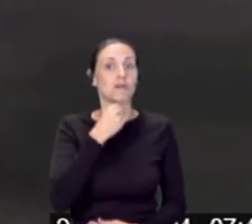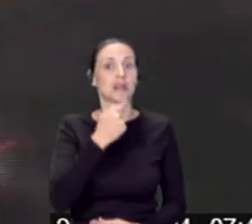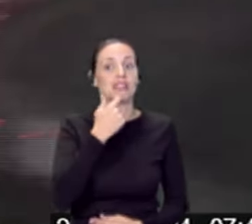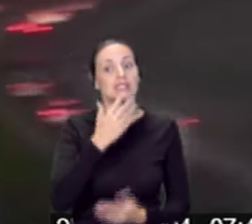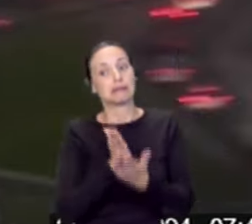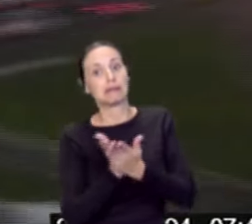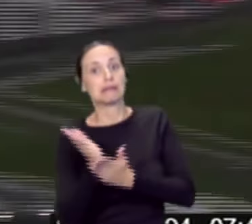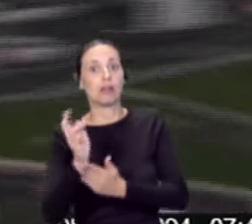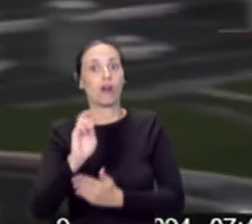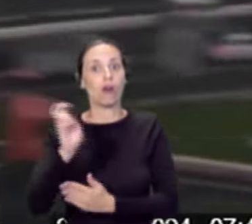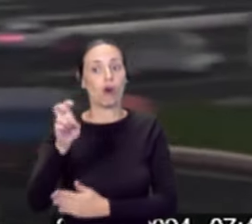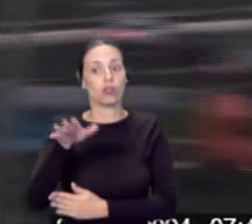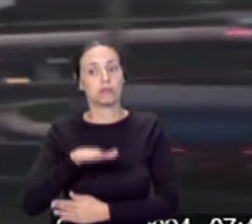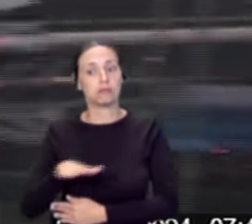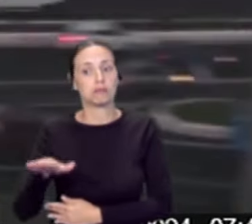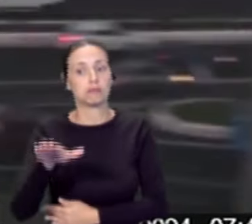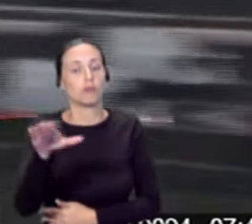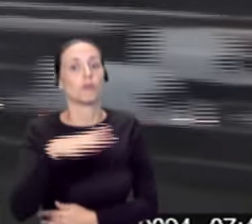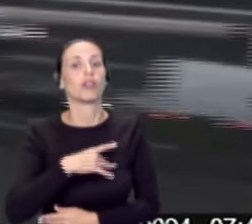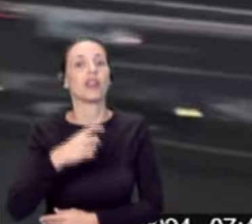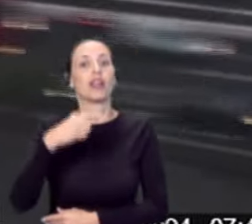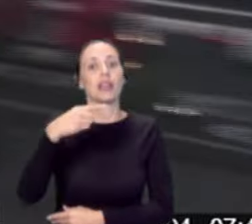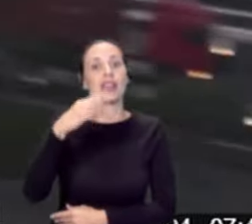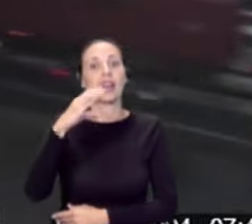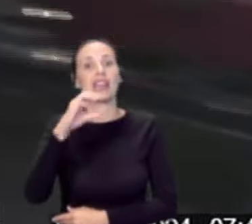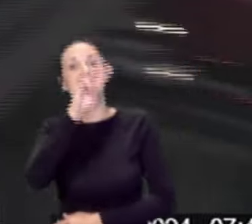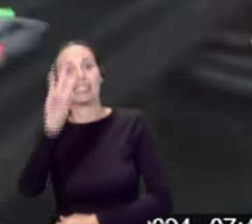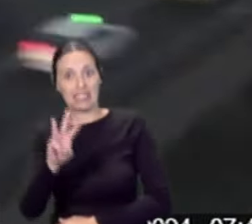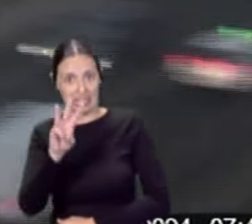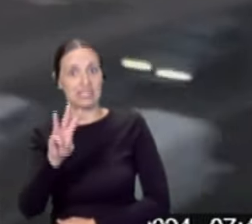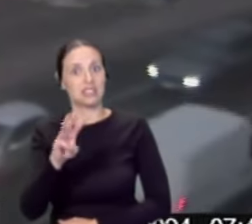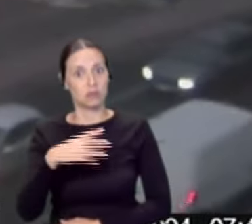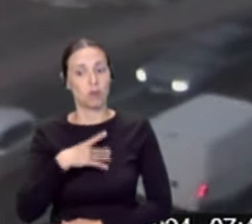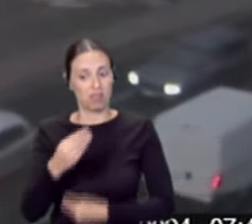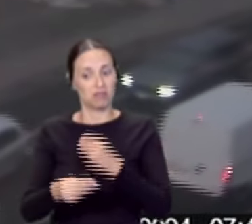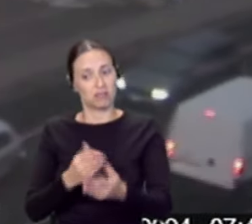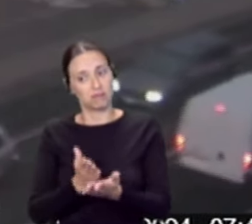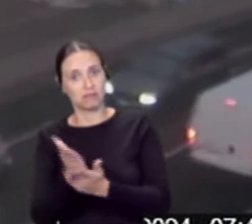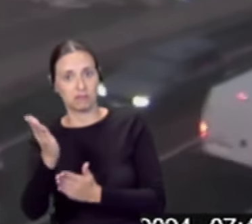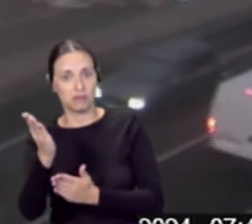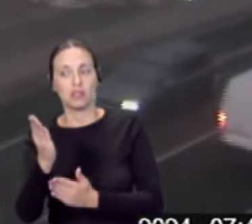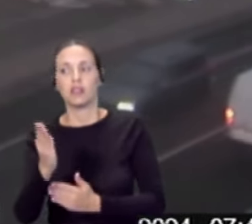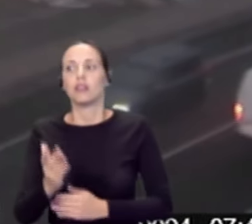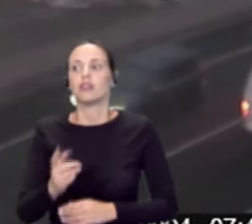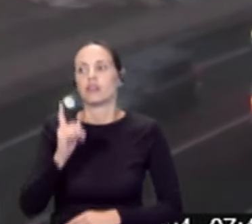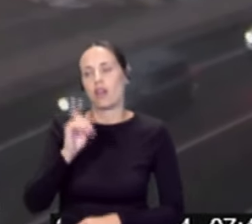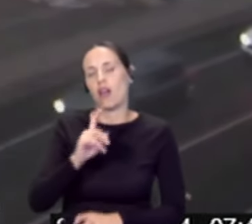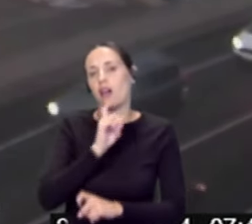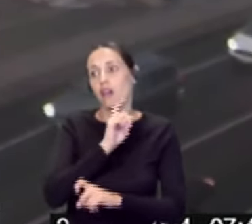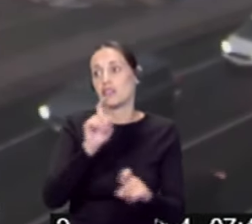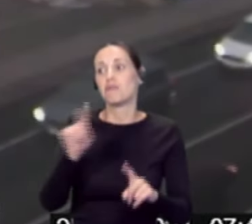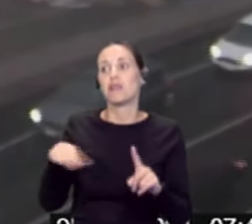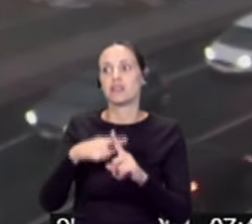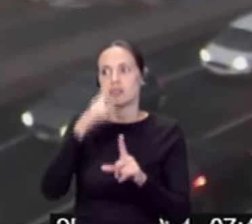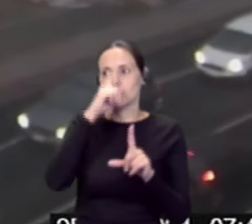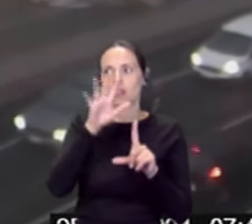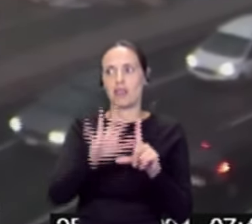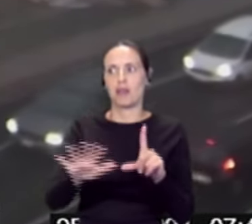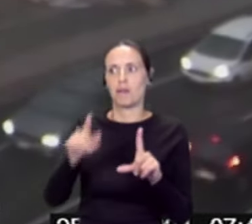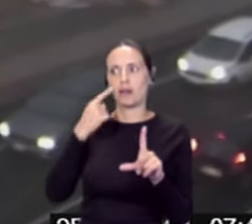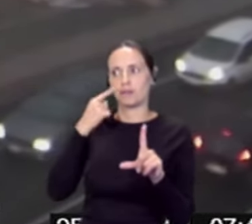alternativa que se puede utilizar la Gran Canaria 3. También, pues, hacen llegar esa imagen, pues, de